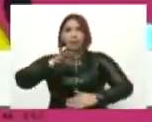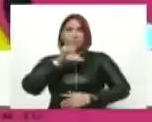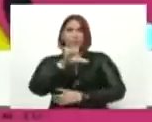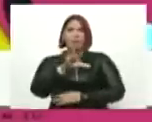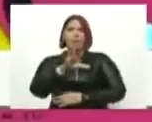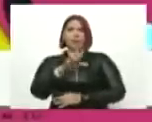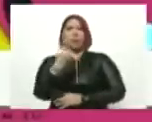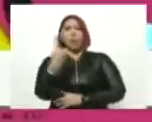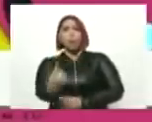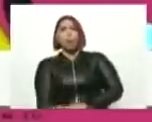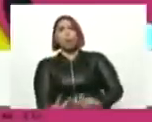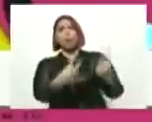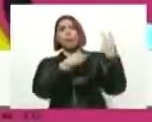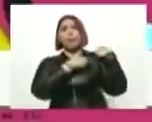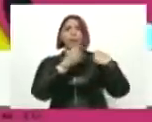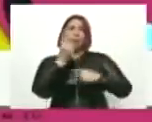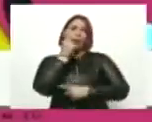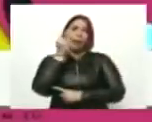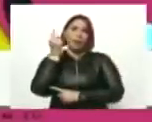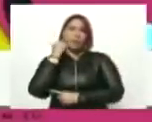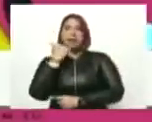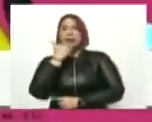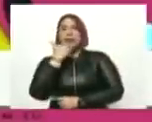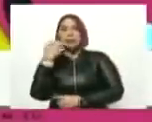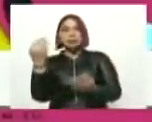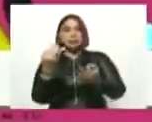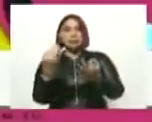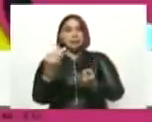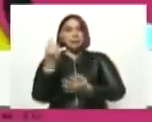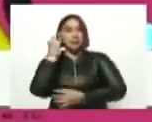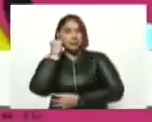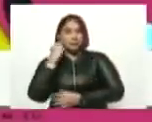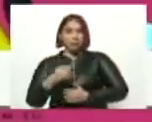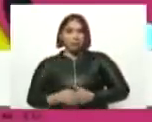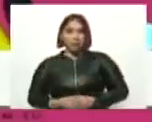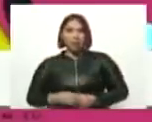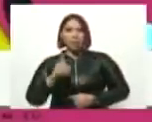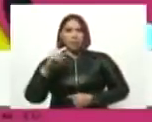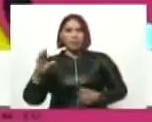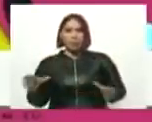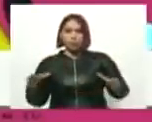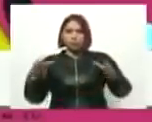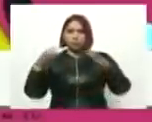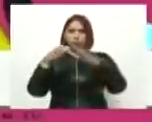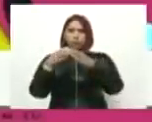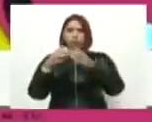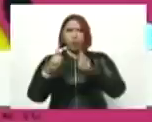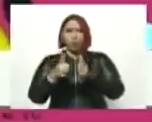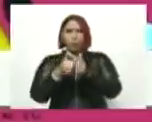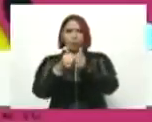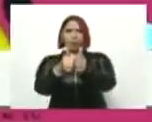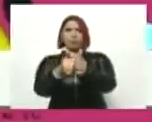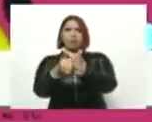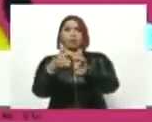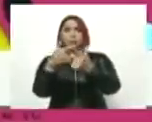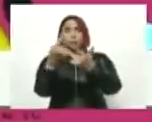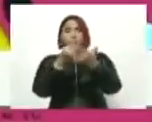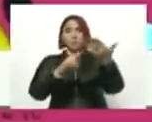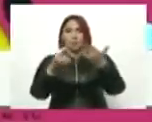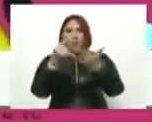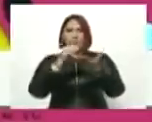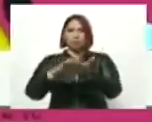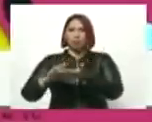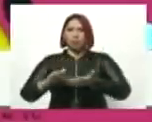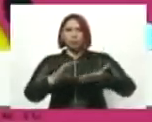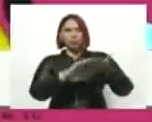jefe o jefa, casi siempre jefa, y un equipo que lo acompaña. Entonces, el mapa de solución, ¿quién lo